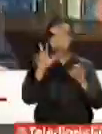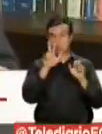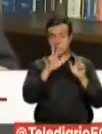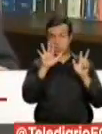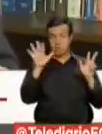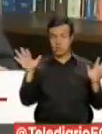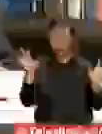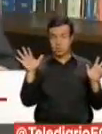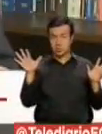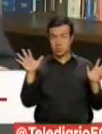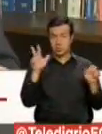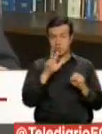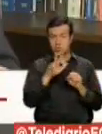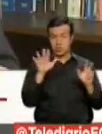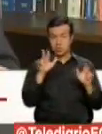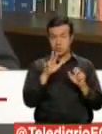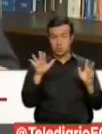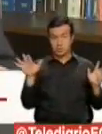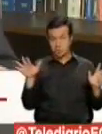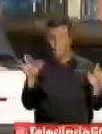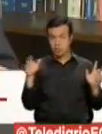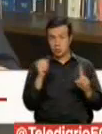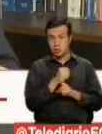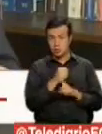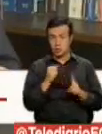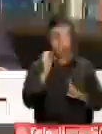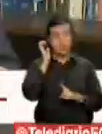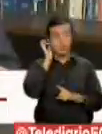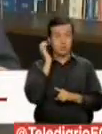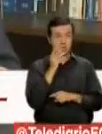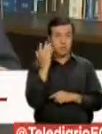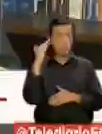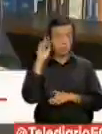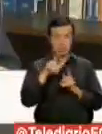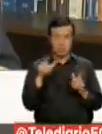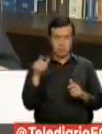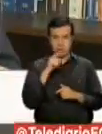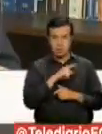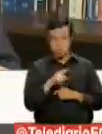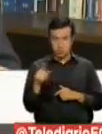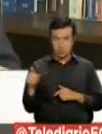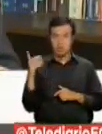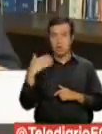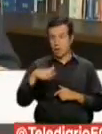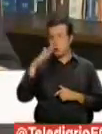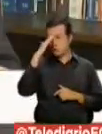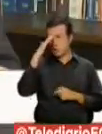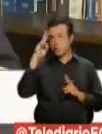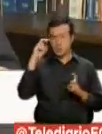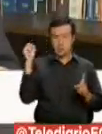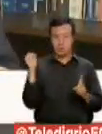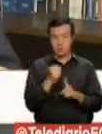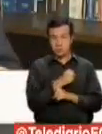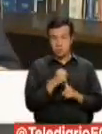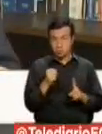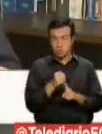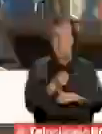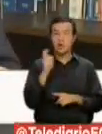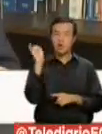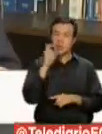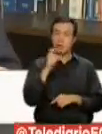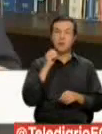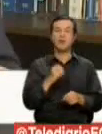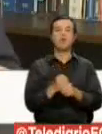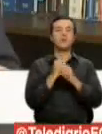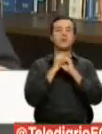para la Prevención y Erradicación de la Violencia de Género, cualquier ciudadano que conozca de un hecho de violencia está obligado